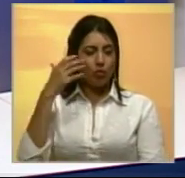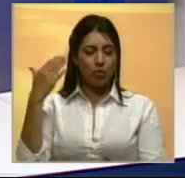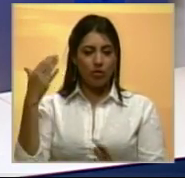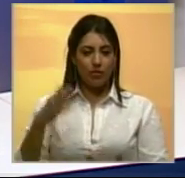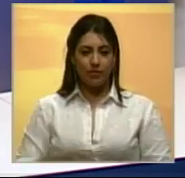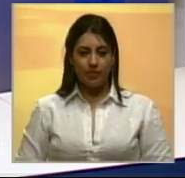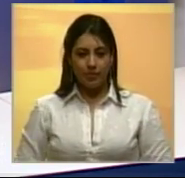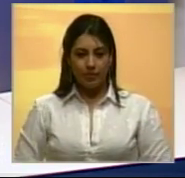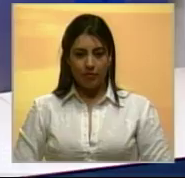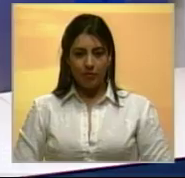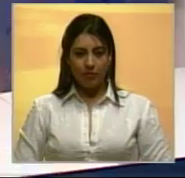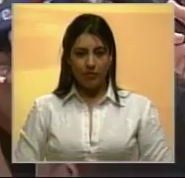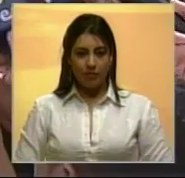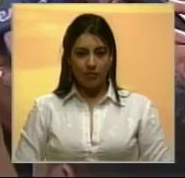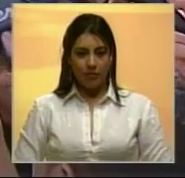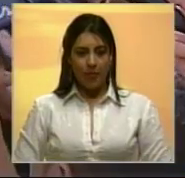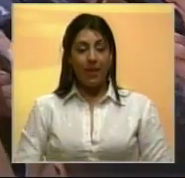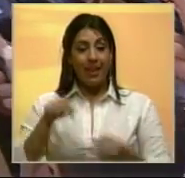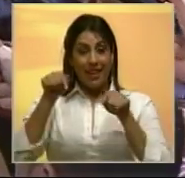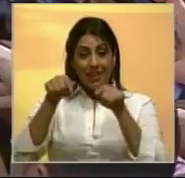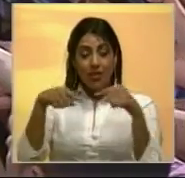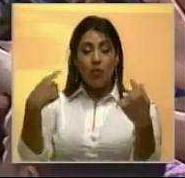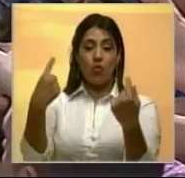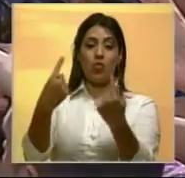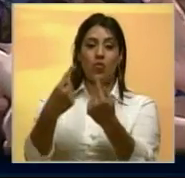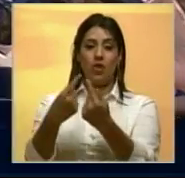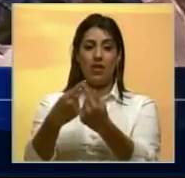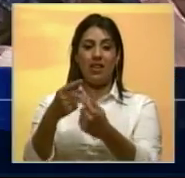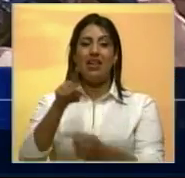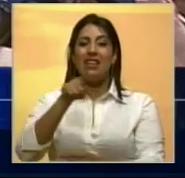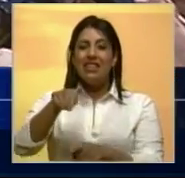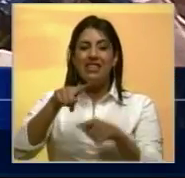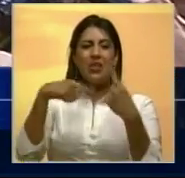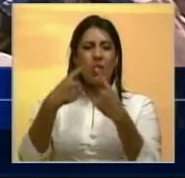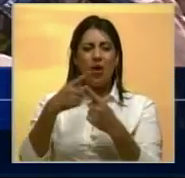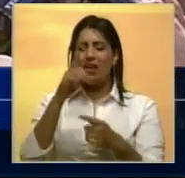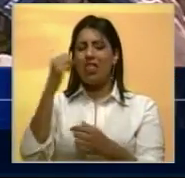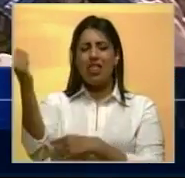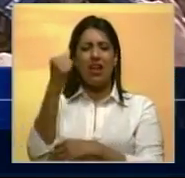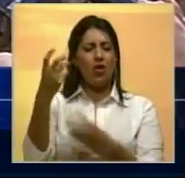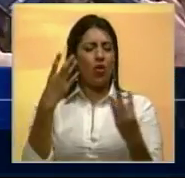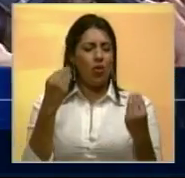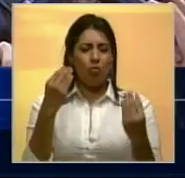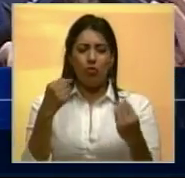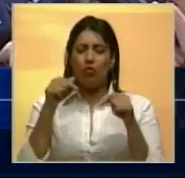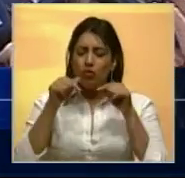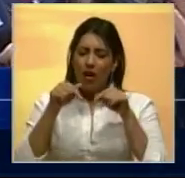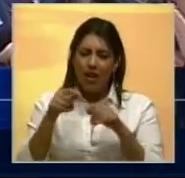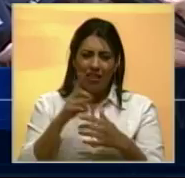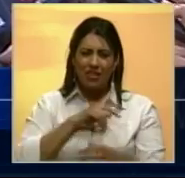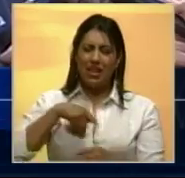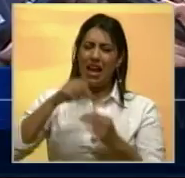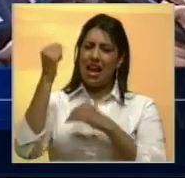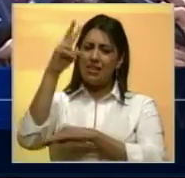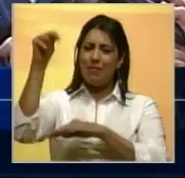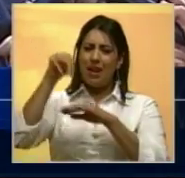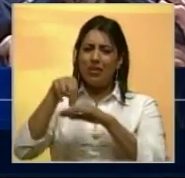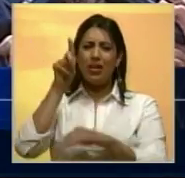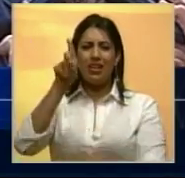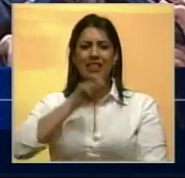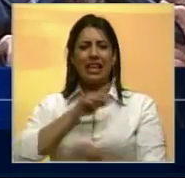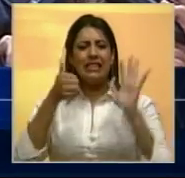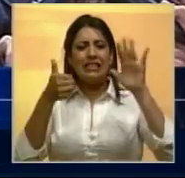parte de sus declaraciones. En esa circunstancia, en una circunstancia de desacato, en una circunstancia de una Asamblea Nacional, además que